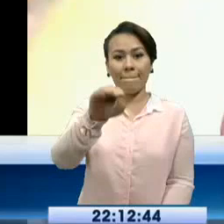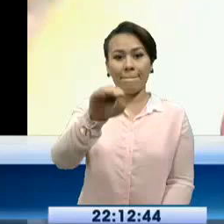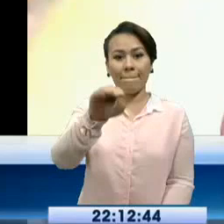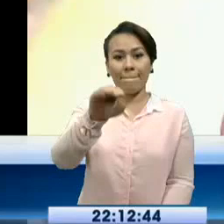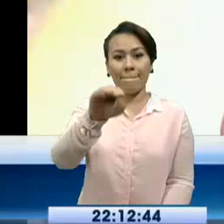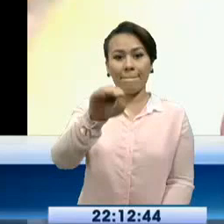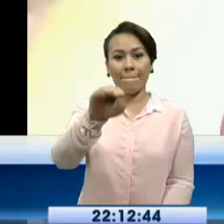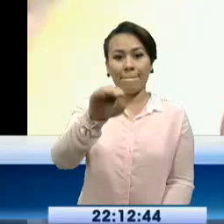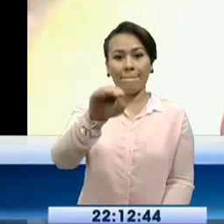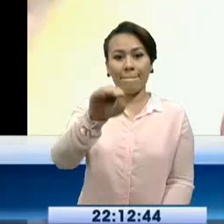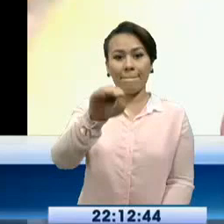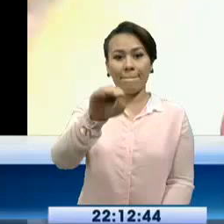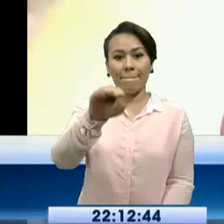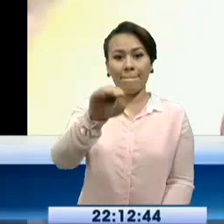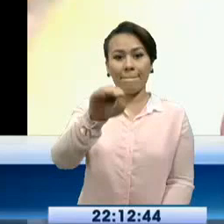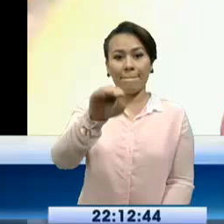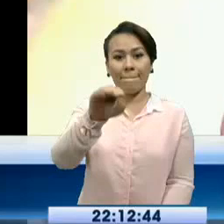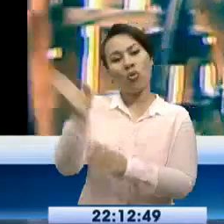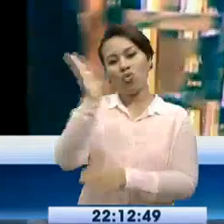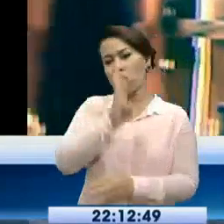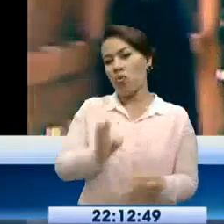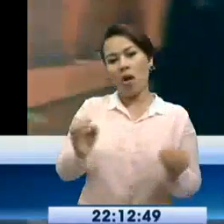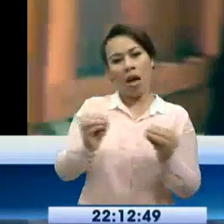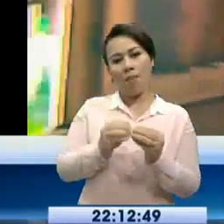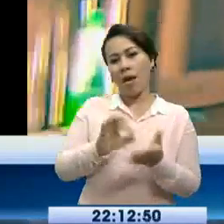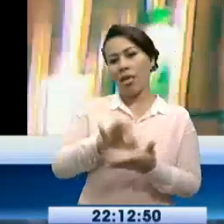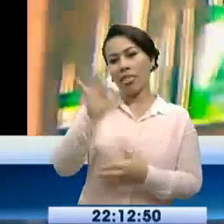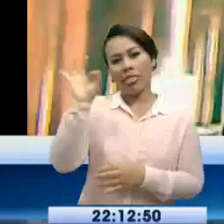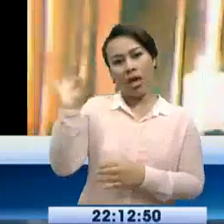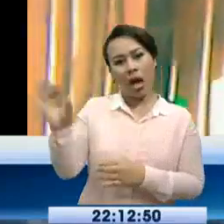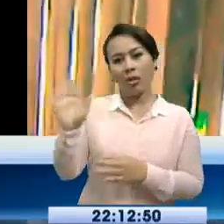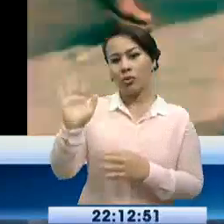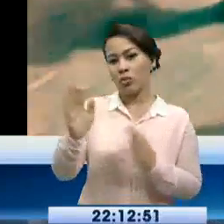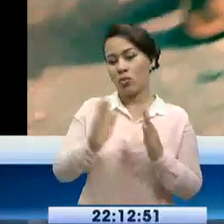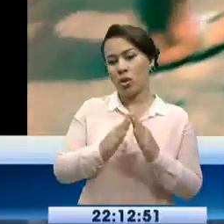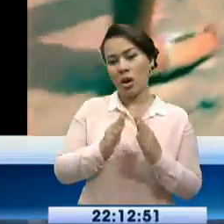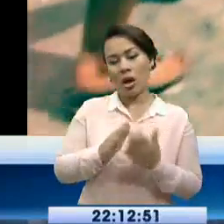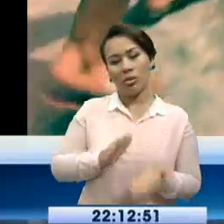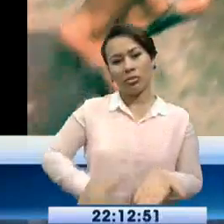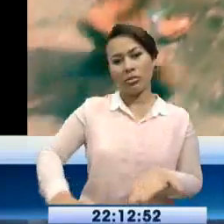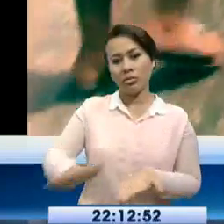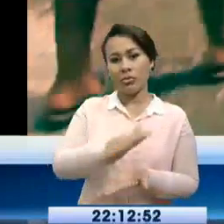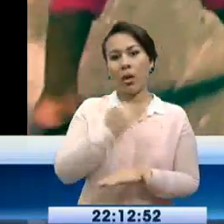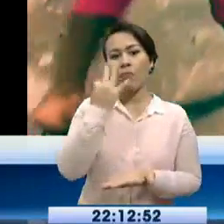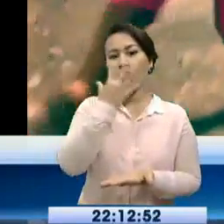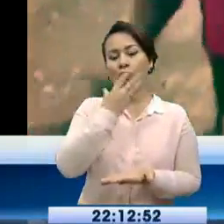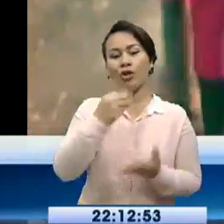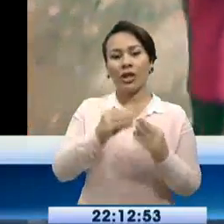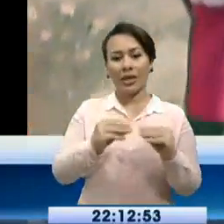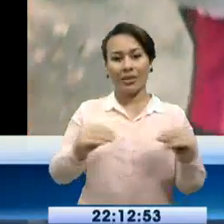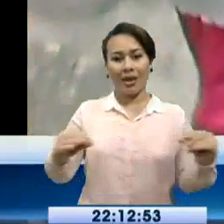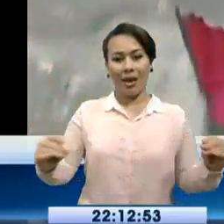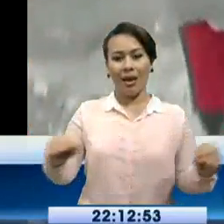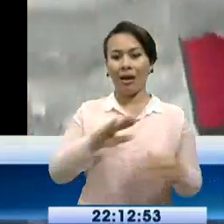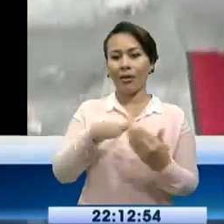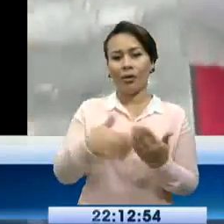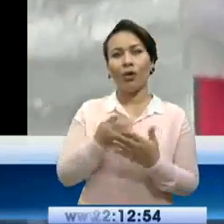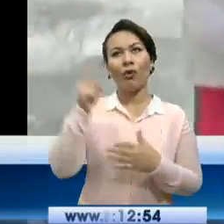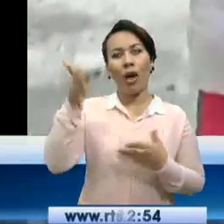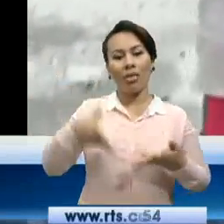y nunca las armas la bella tierra en que